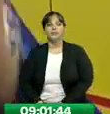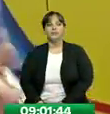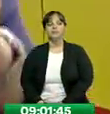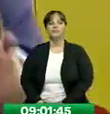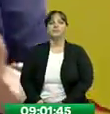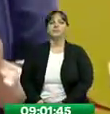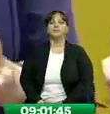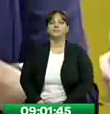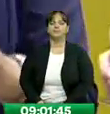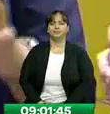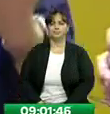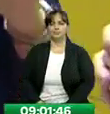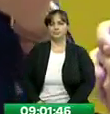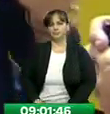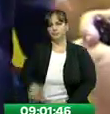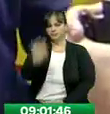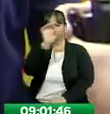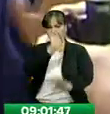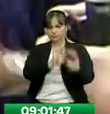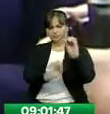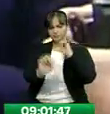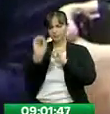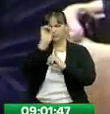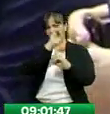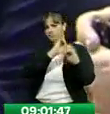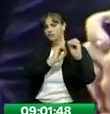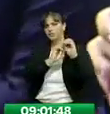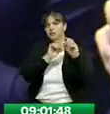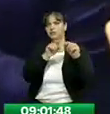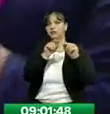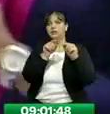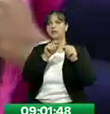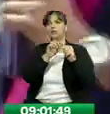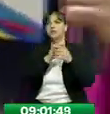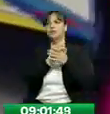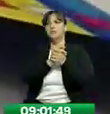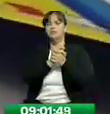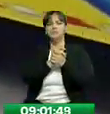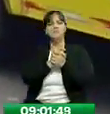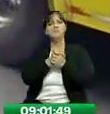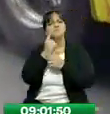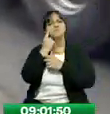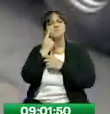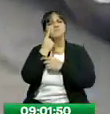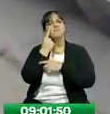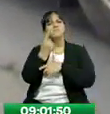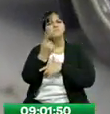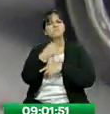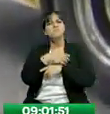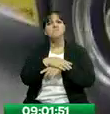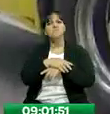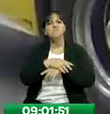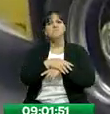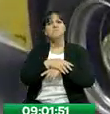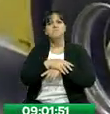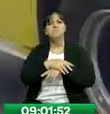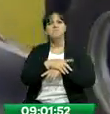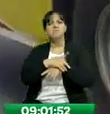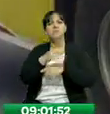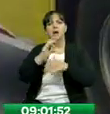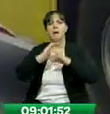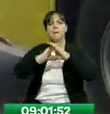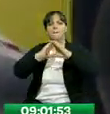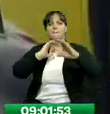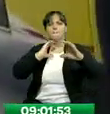también podemos observar hace hace un momento que ustedes estaban retirando los adhesivos del parabrisas de los